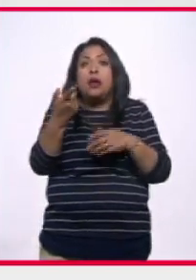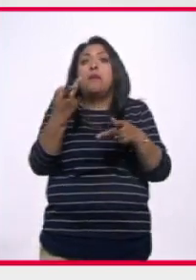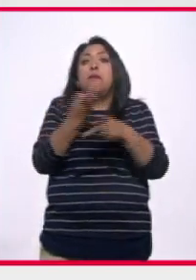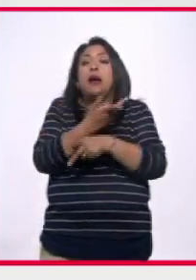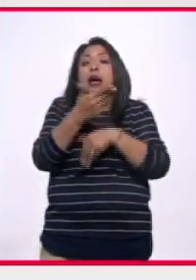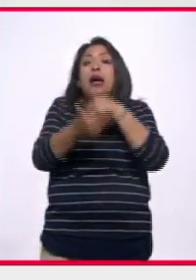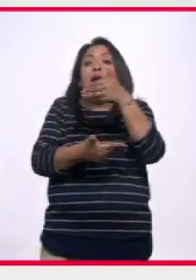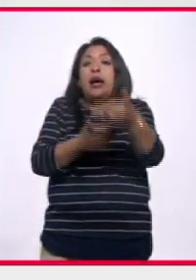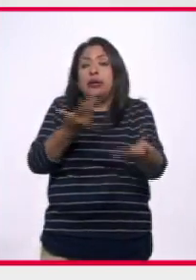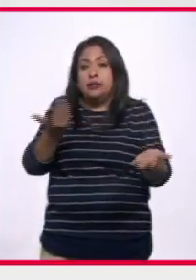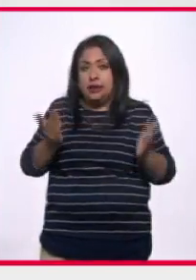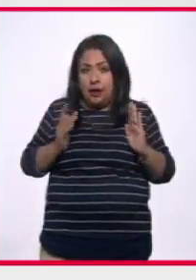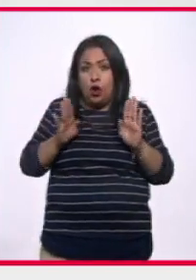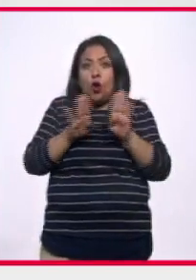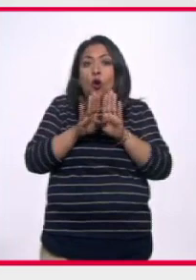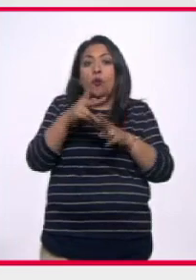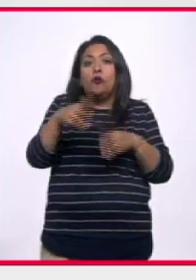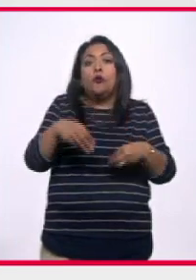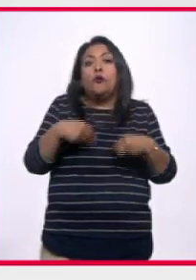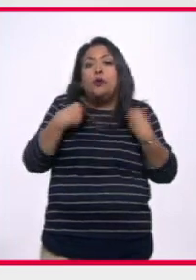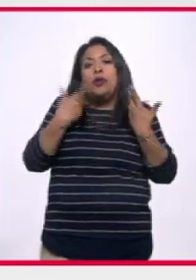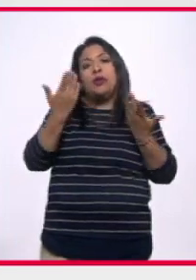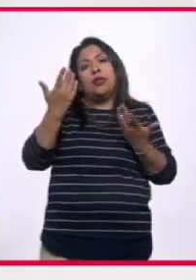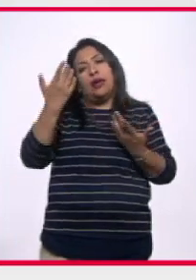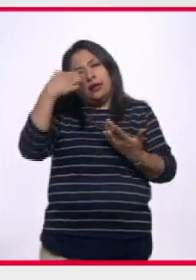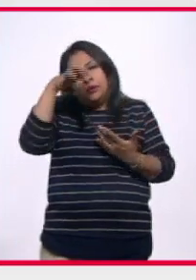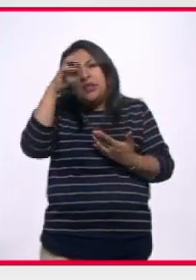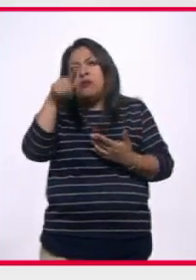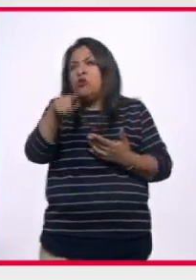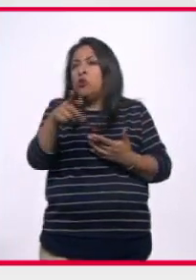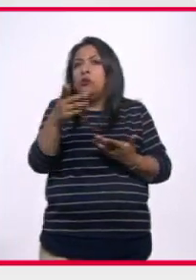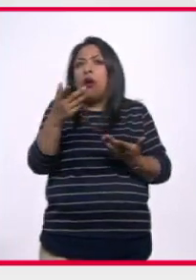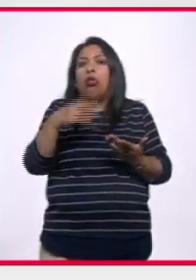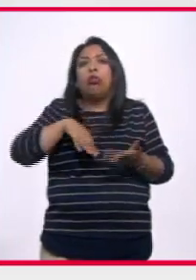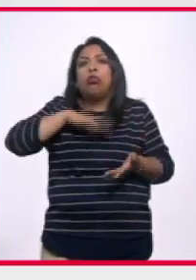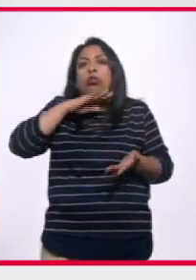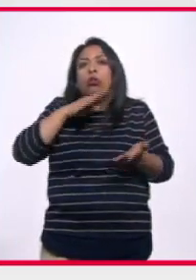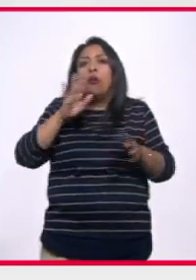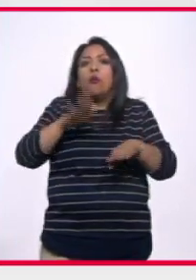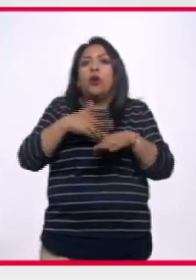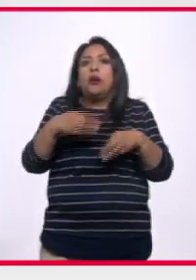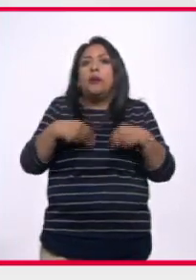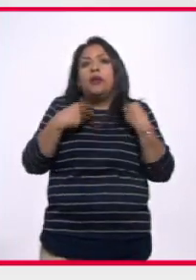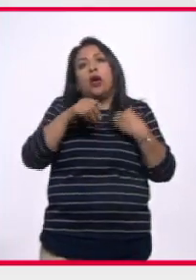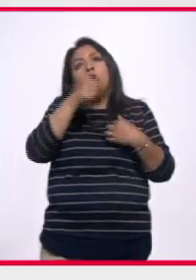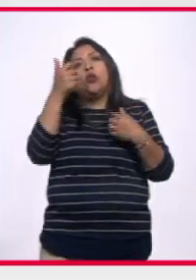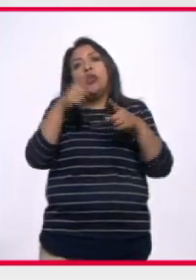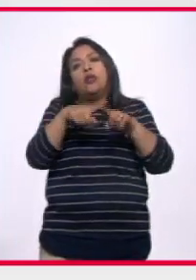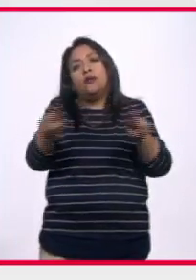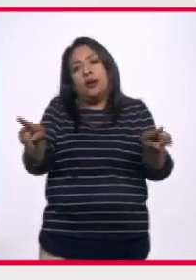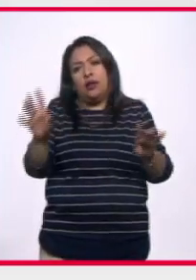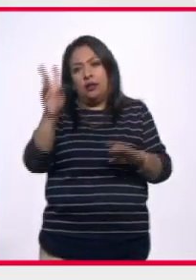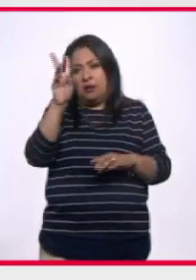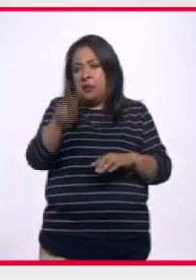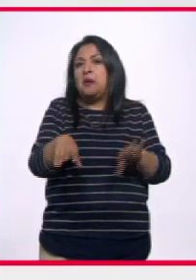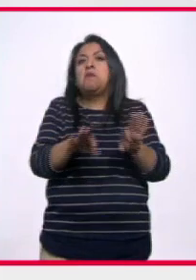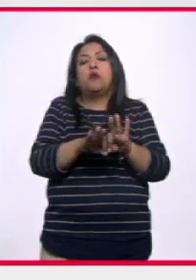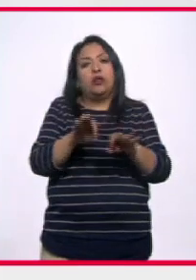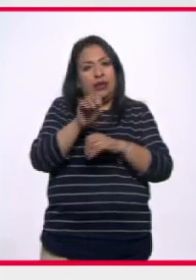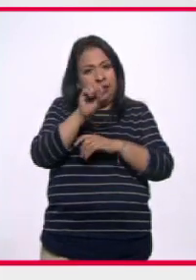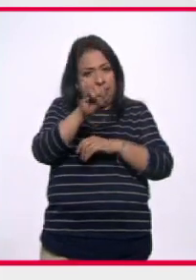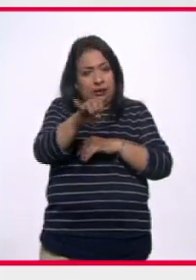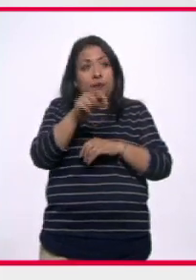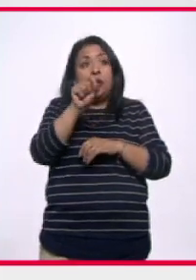está pasando en ese momento como ven la vida de ellos cosas que tú ya no viste porque la viviste otra otra vida entonces muy fundamental